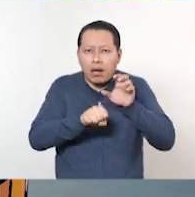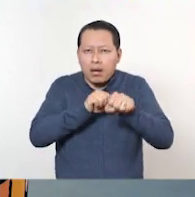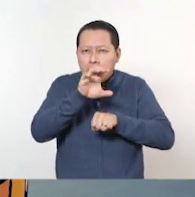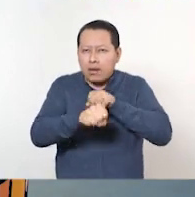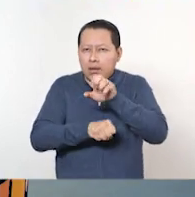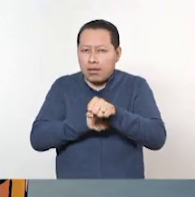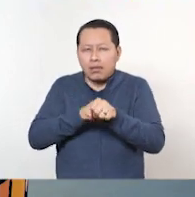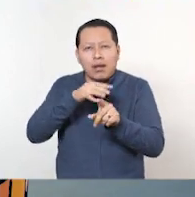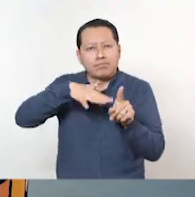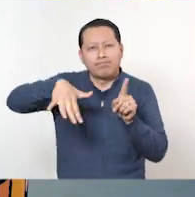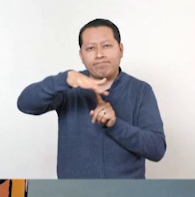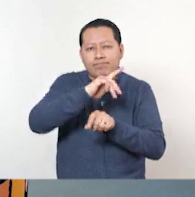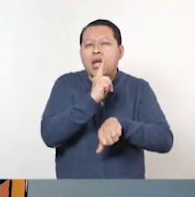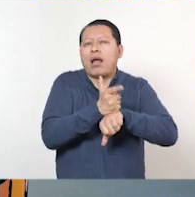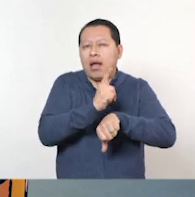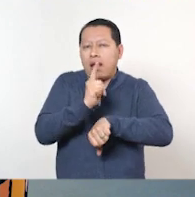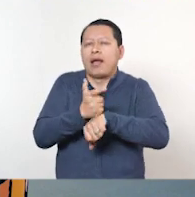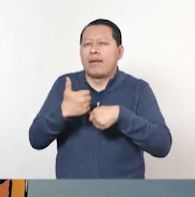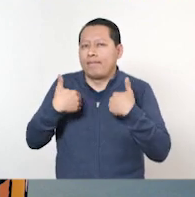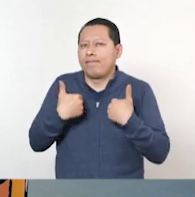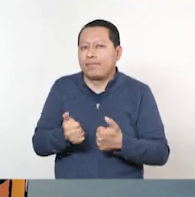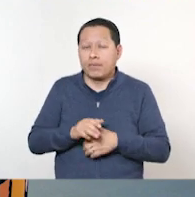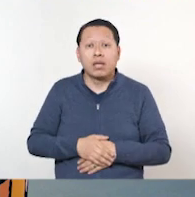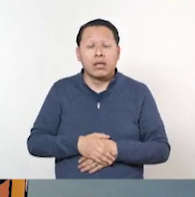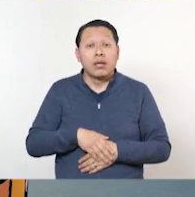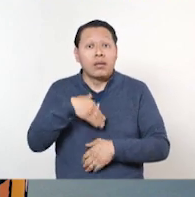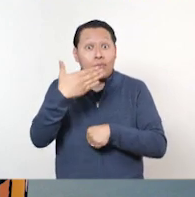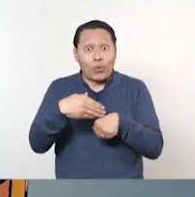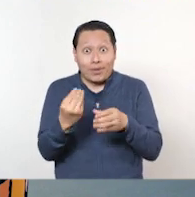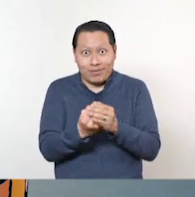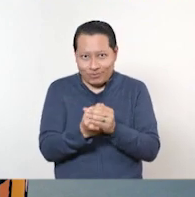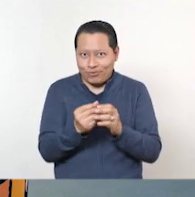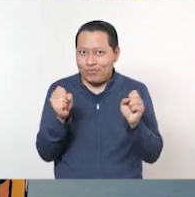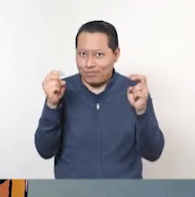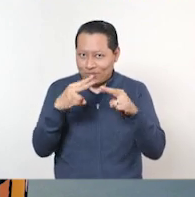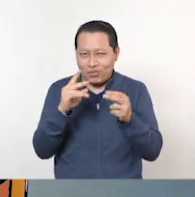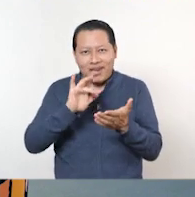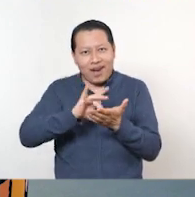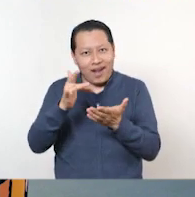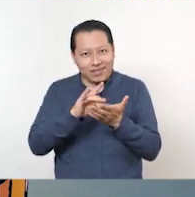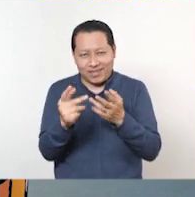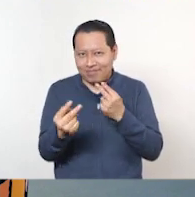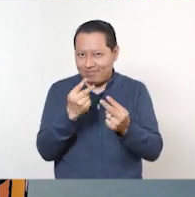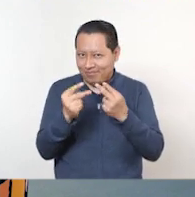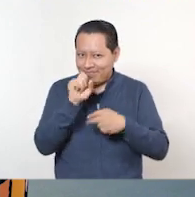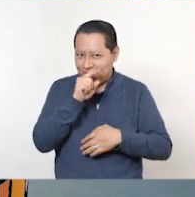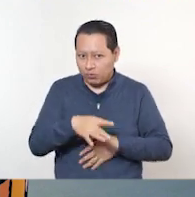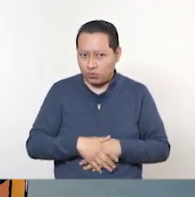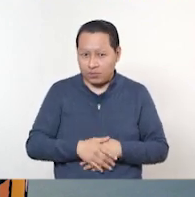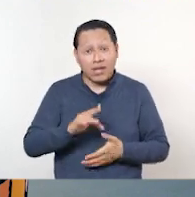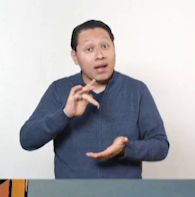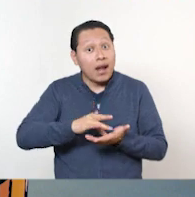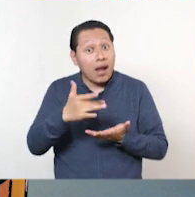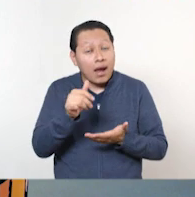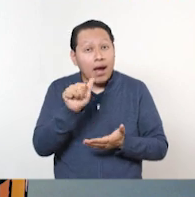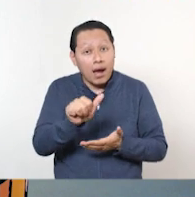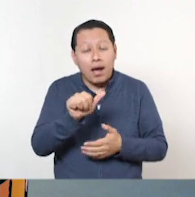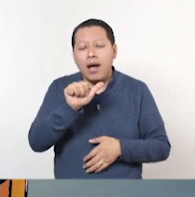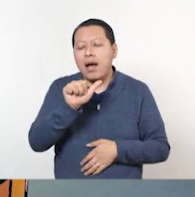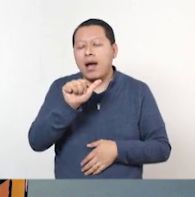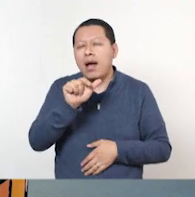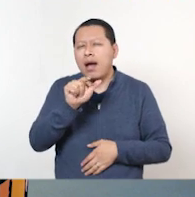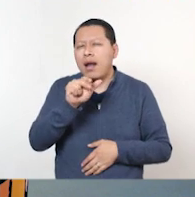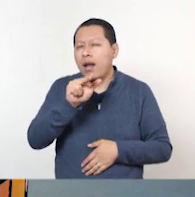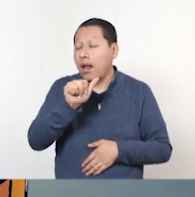mundo que nos rodea. Nos vemos en la próxima sesión. Muchísimas gracias por haber estado con nosotras. Muchas